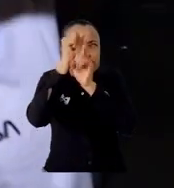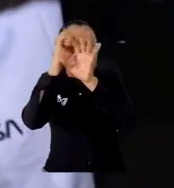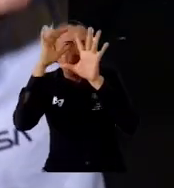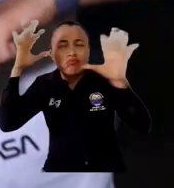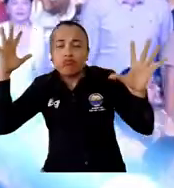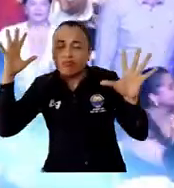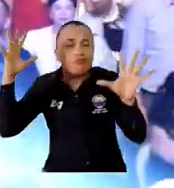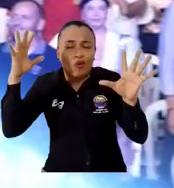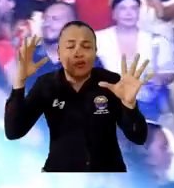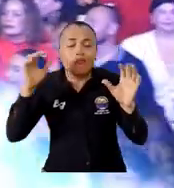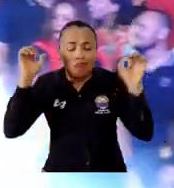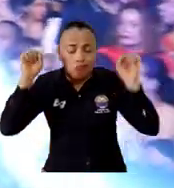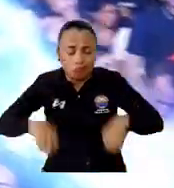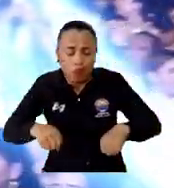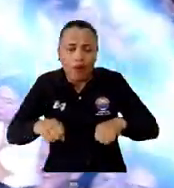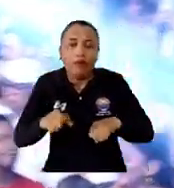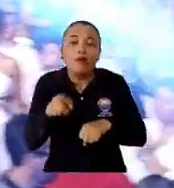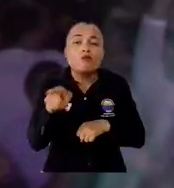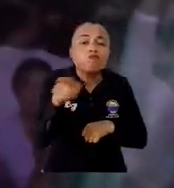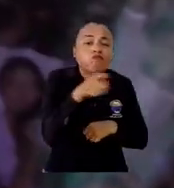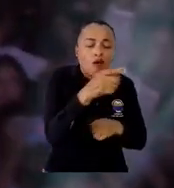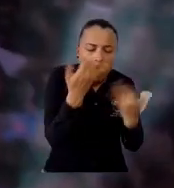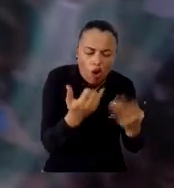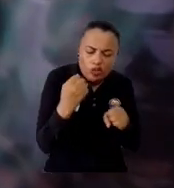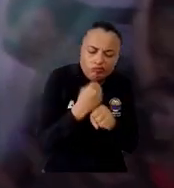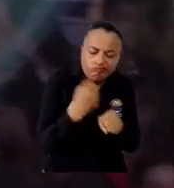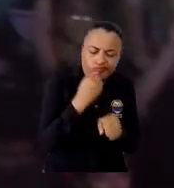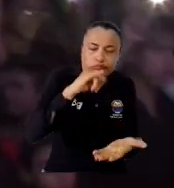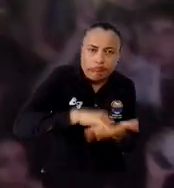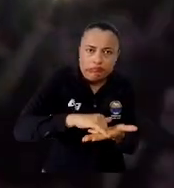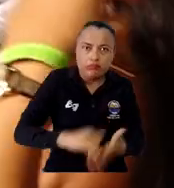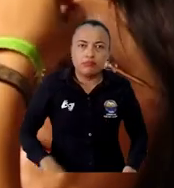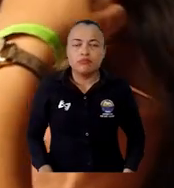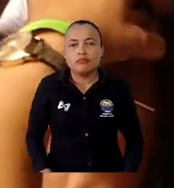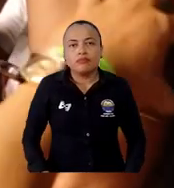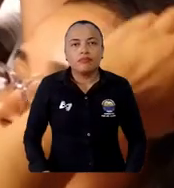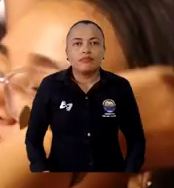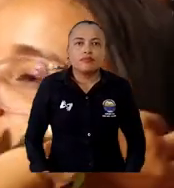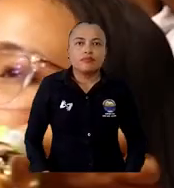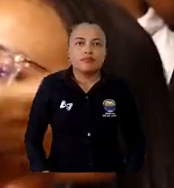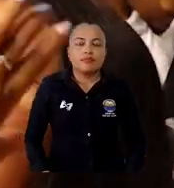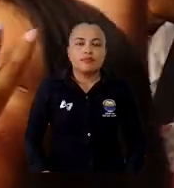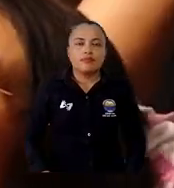ese futuro no es imaginado, ese futuro lo están sembrando en este momento ustedes.